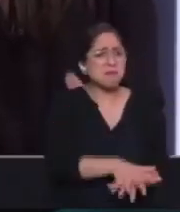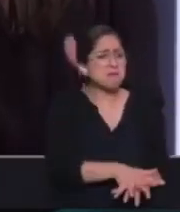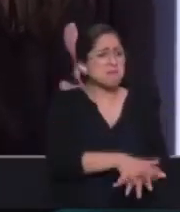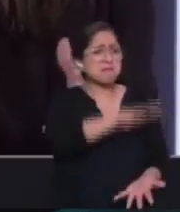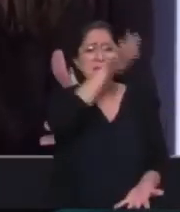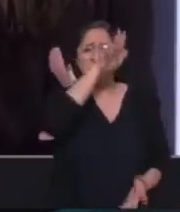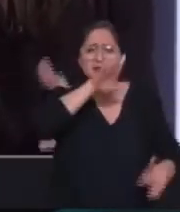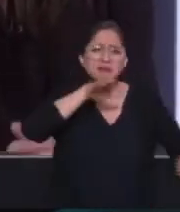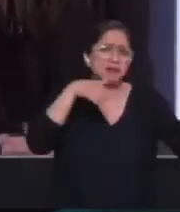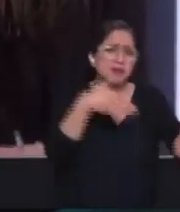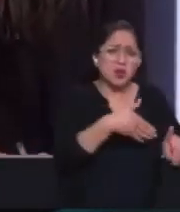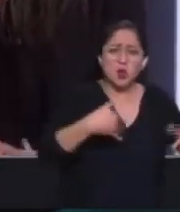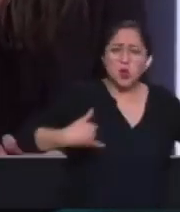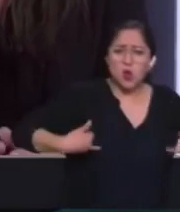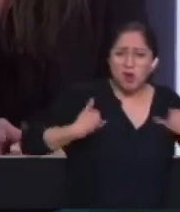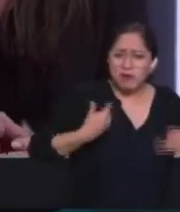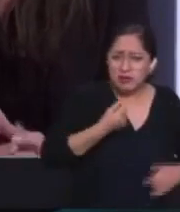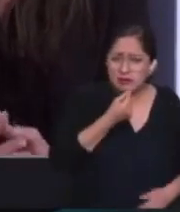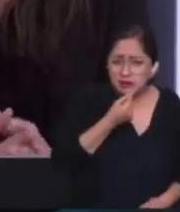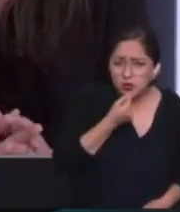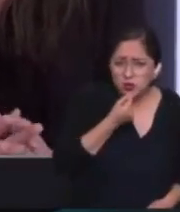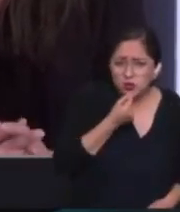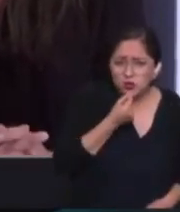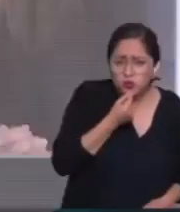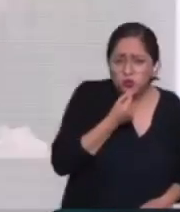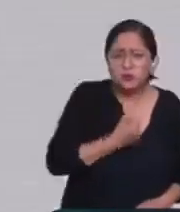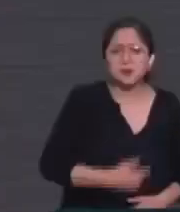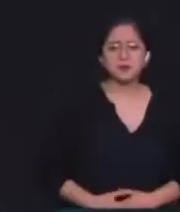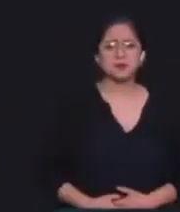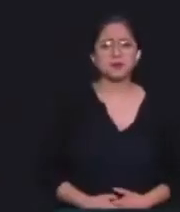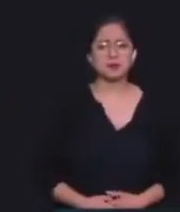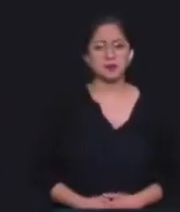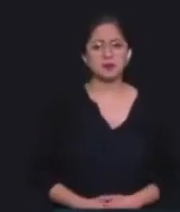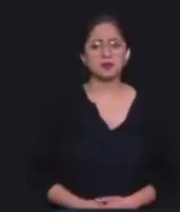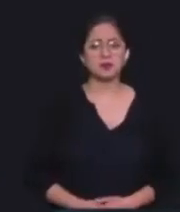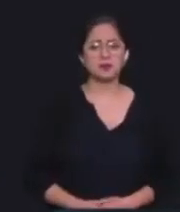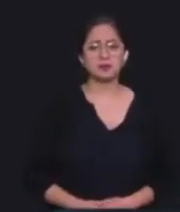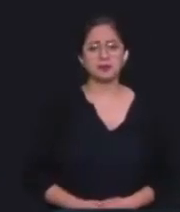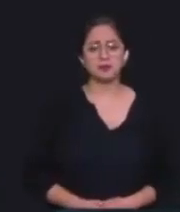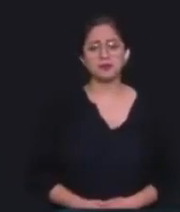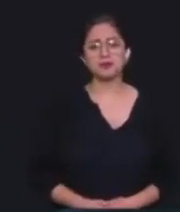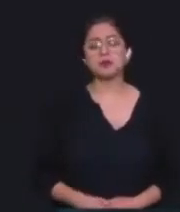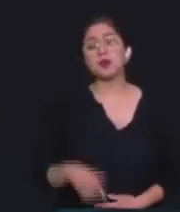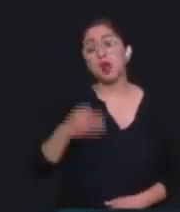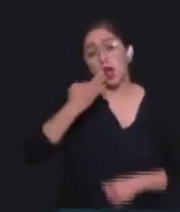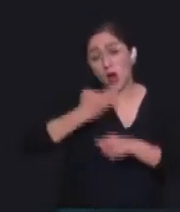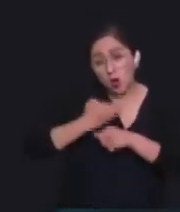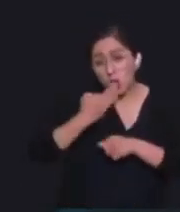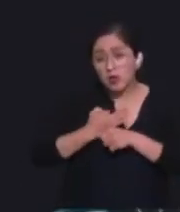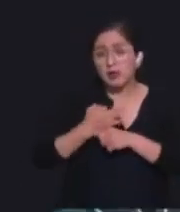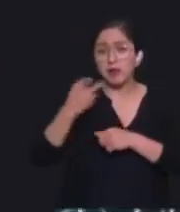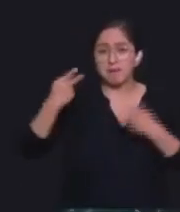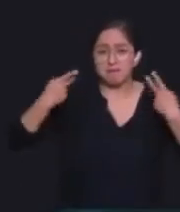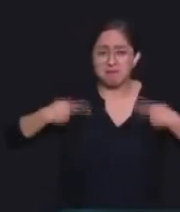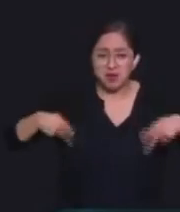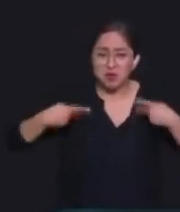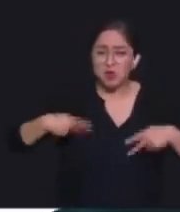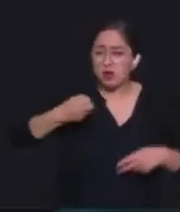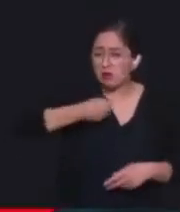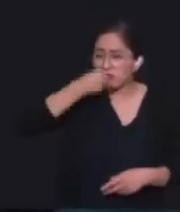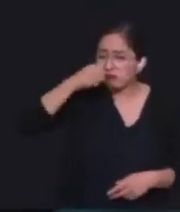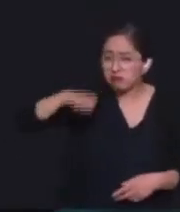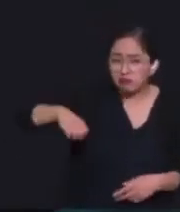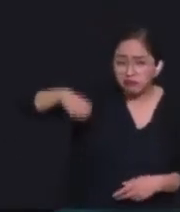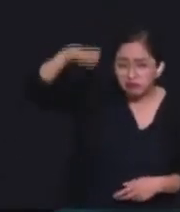los niños. Doctor. Lo que sucede es que ya no vemos tantos casos en la población adulta mayor y adultos de más o